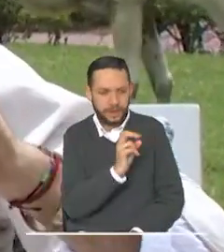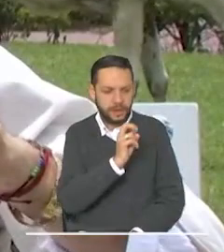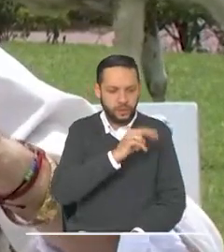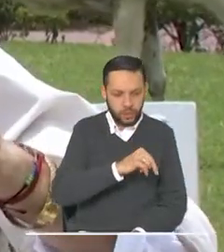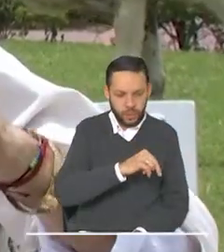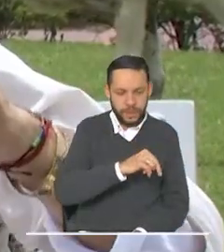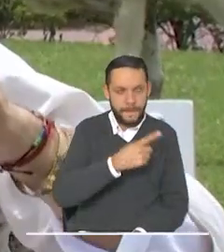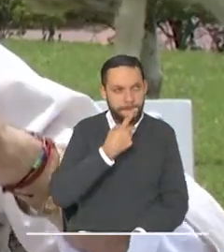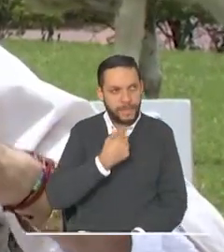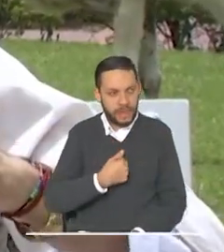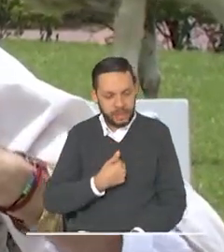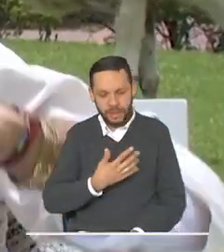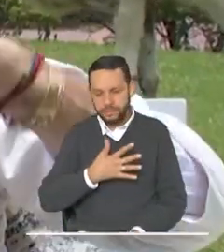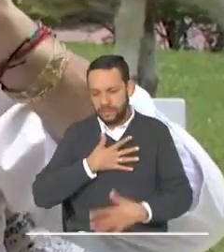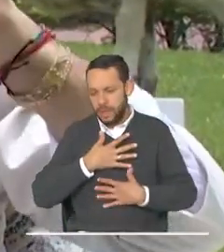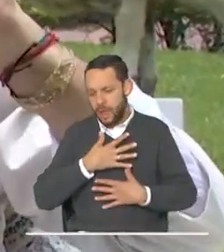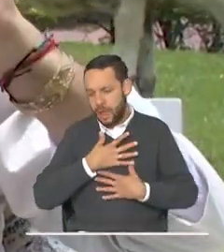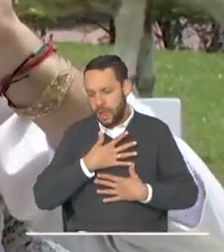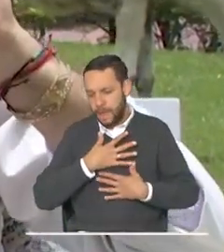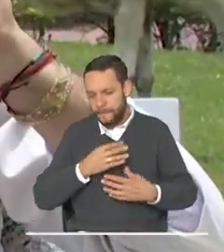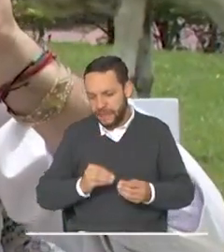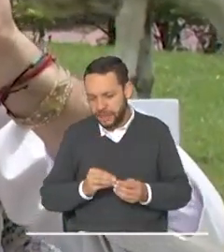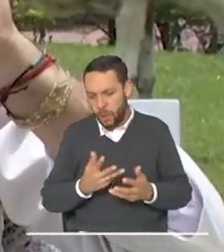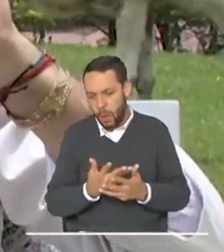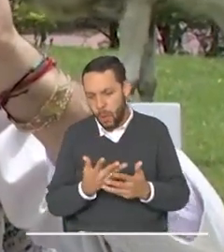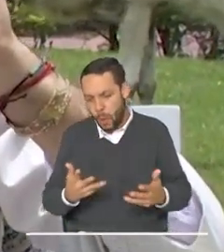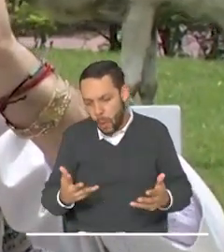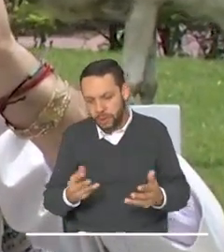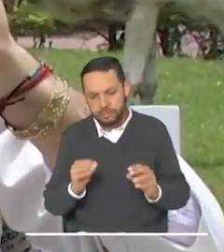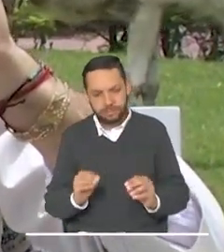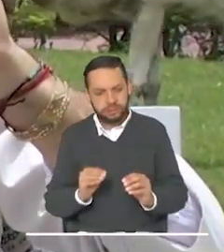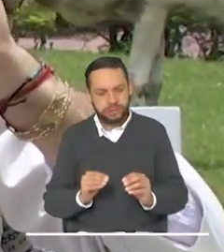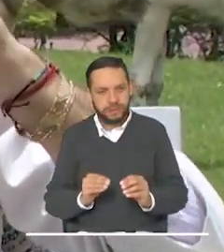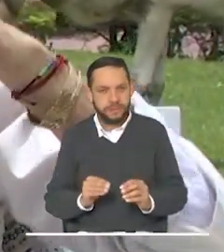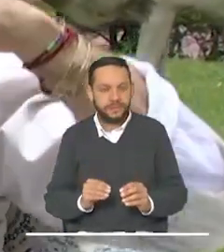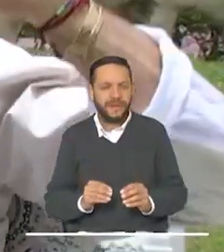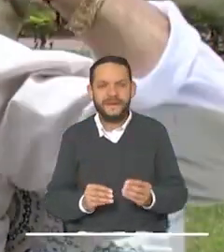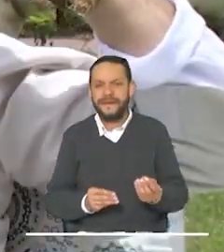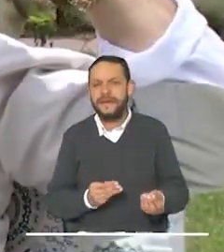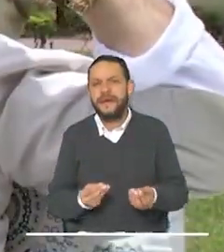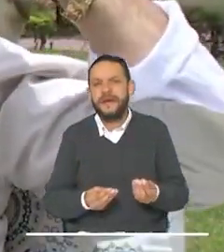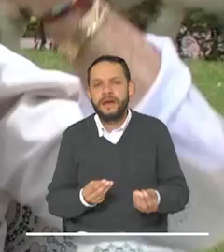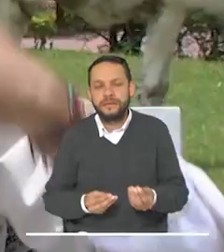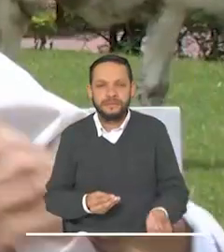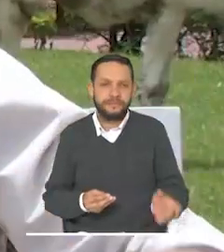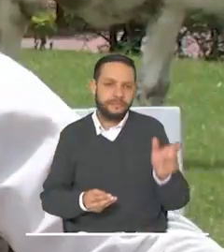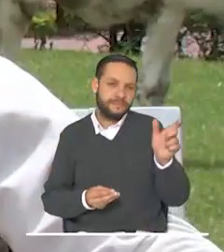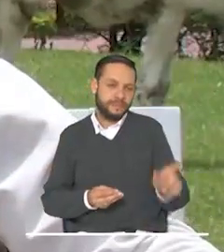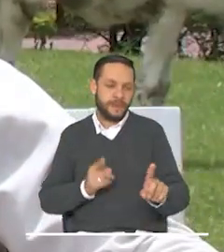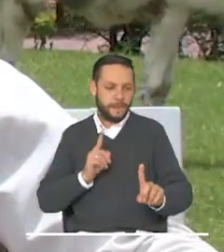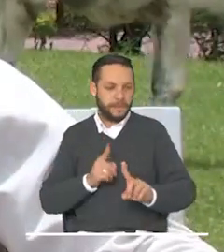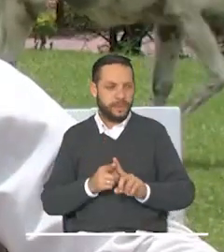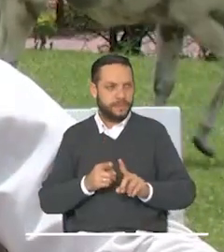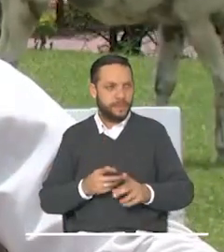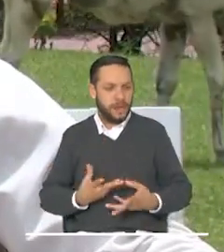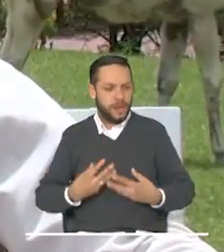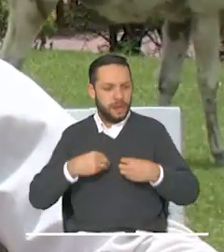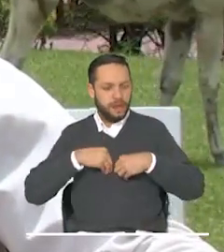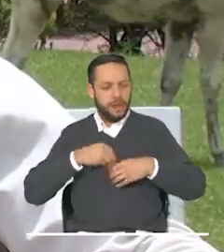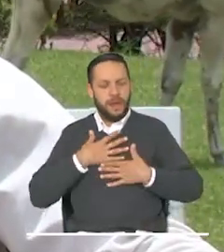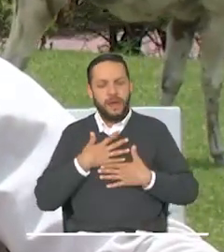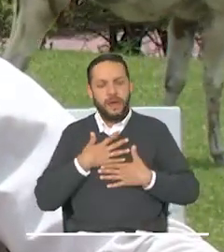de respiración o lo tropica y muchas más que estaremos hablando Ellas tienen una un efecto terapéutico